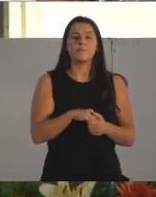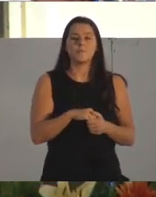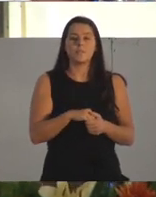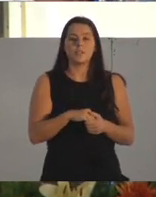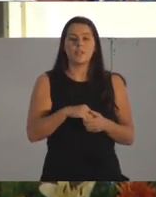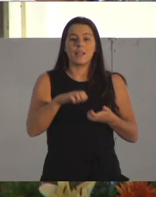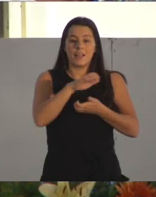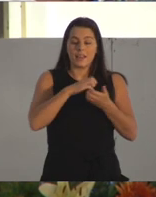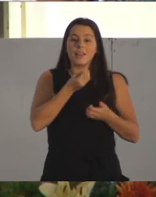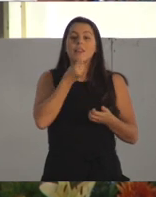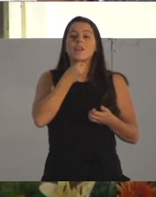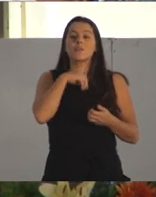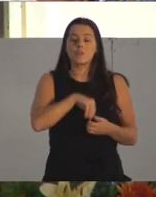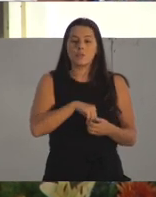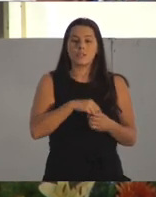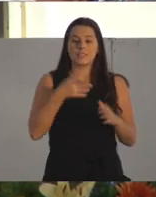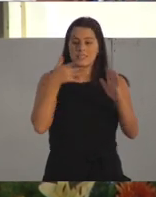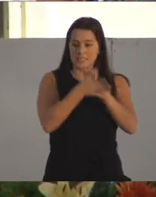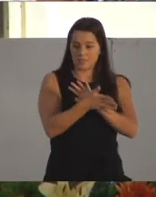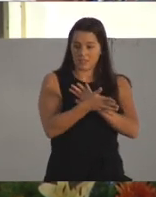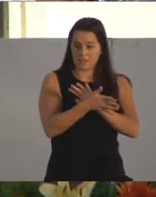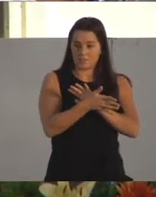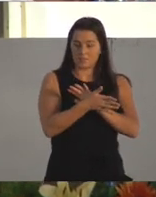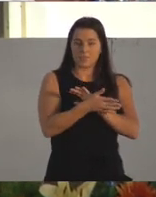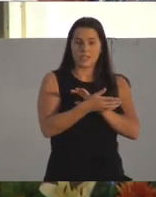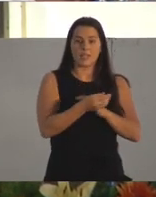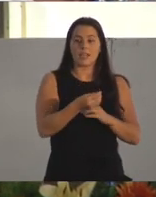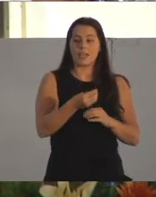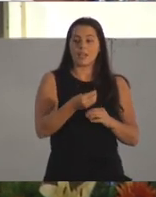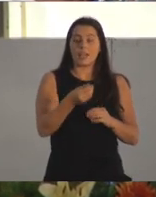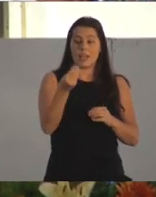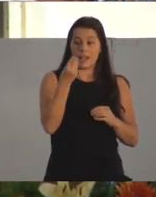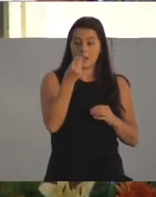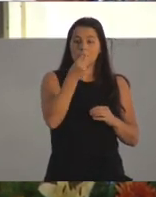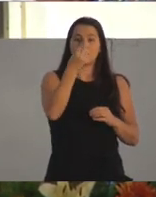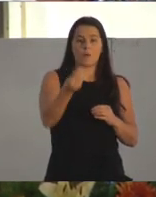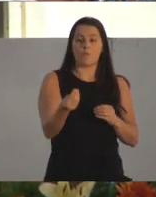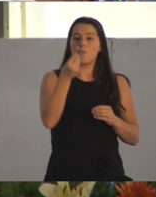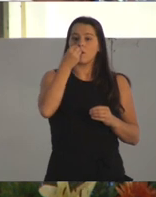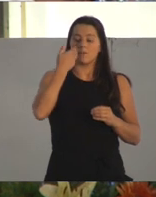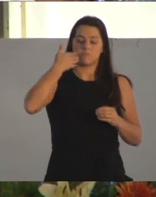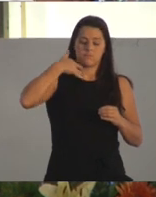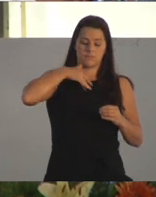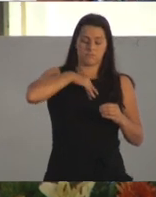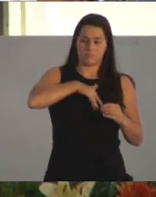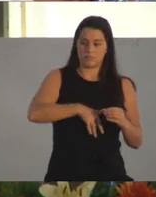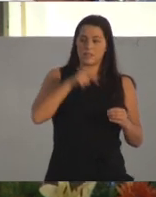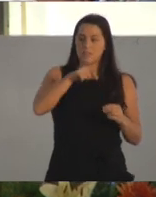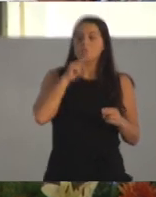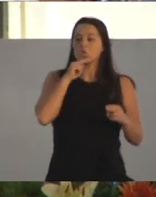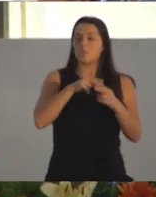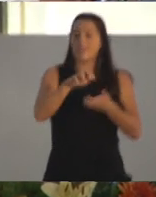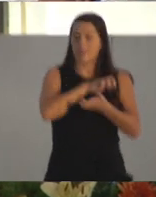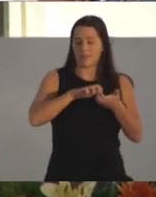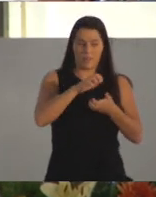deglución supone el transporte del alimento del exterior al interior de nuestro estómago y lo va a hacer de forma que